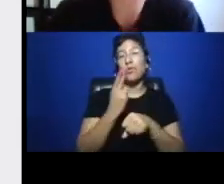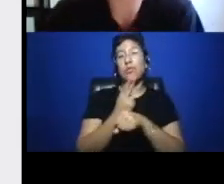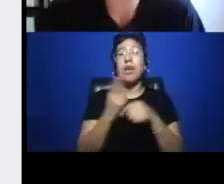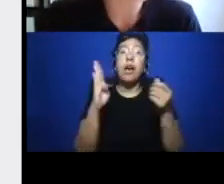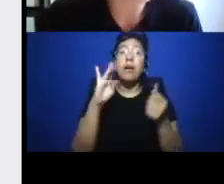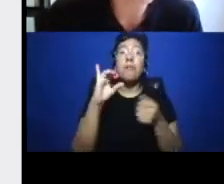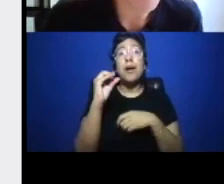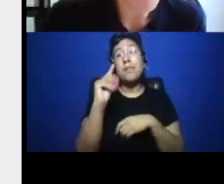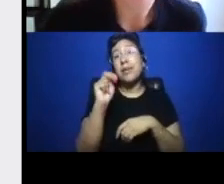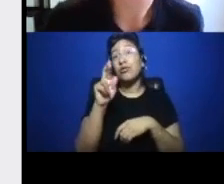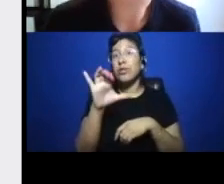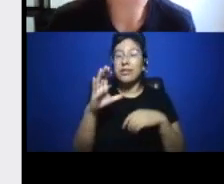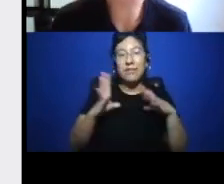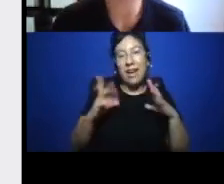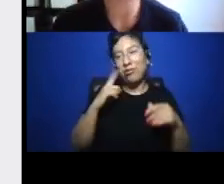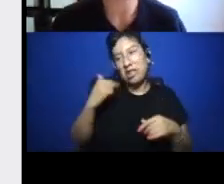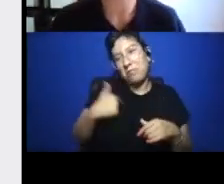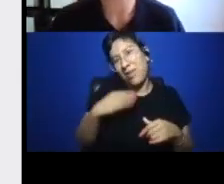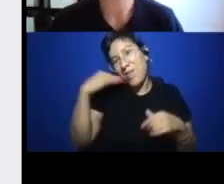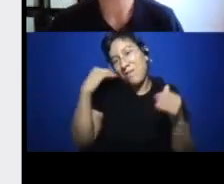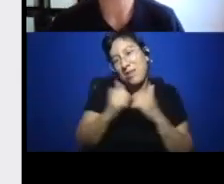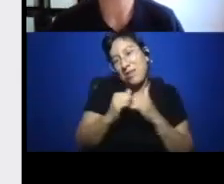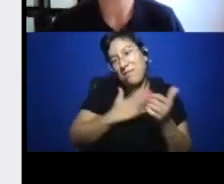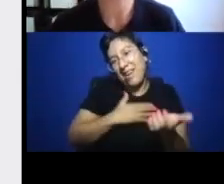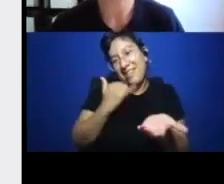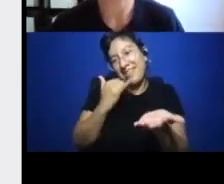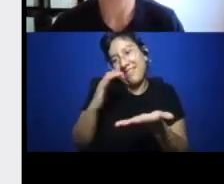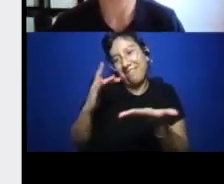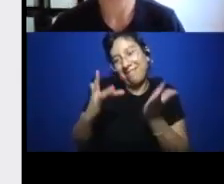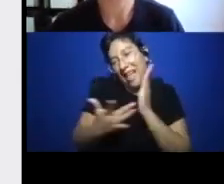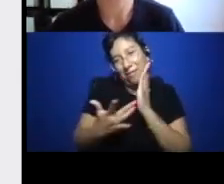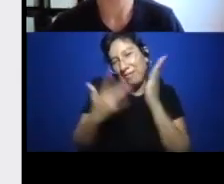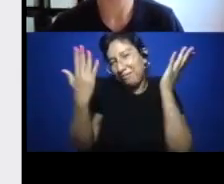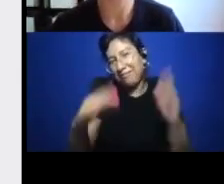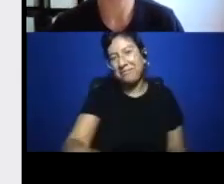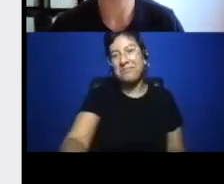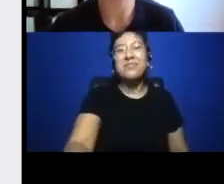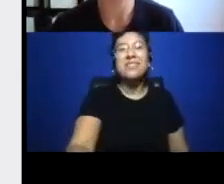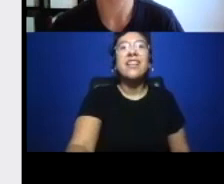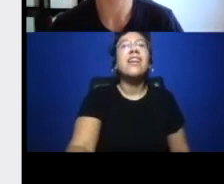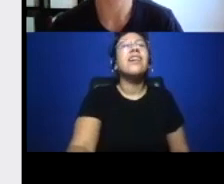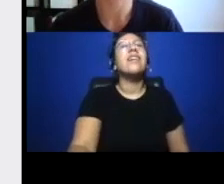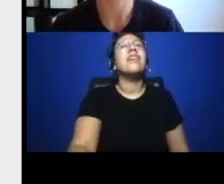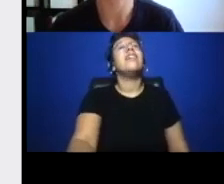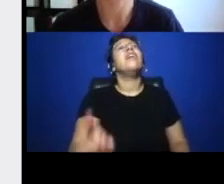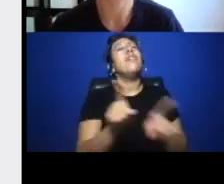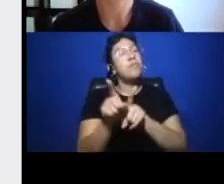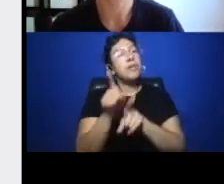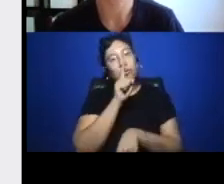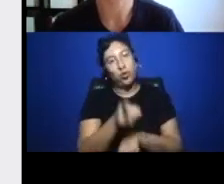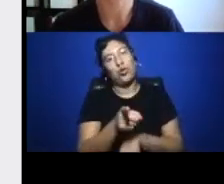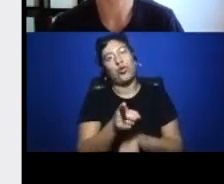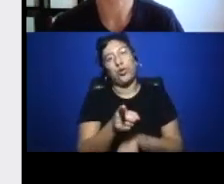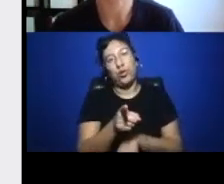la biometría y lo biométrico. Y yo he visto muchos ejemplos que la gente piensa que eso está bien porque soy yo en mi casa, pero